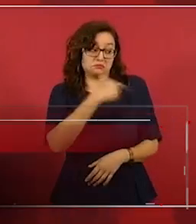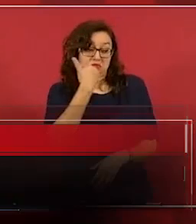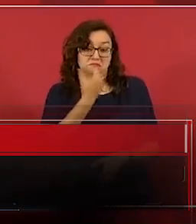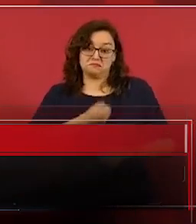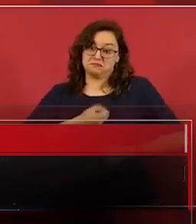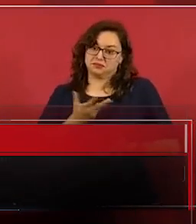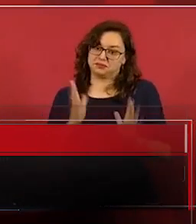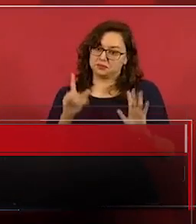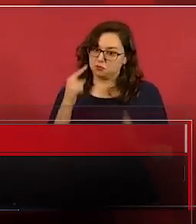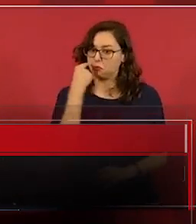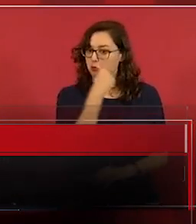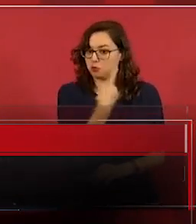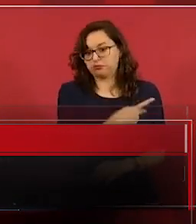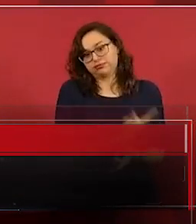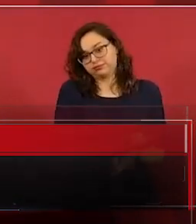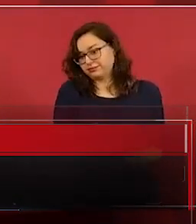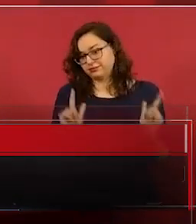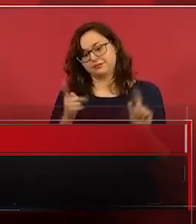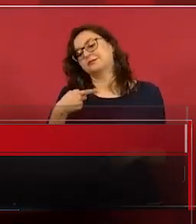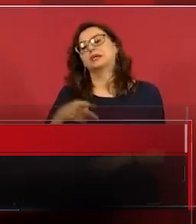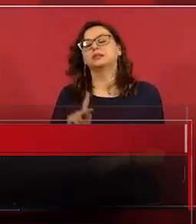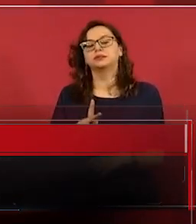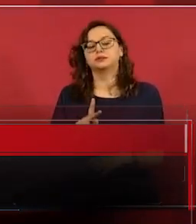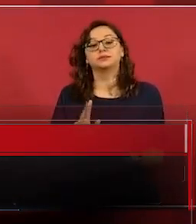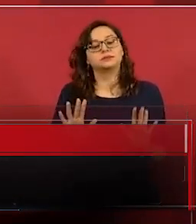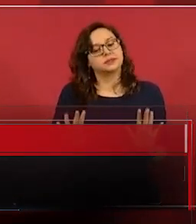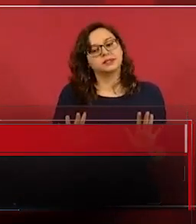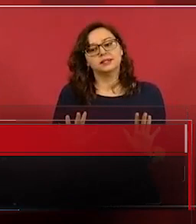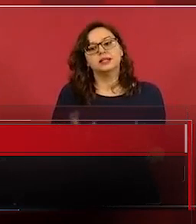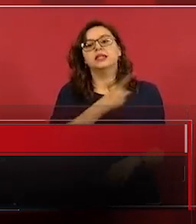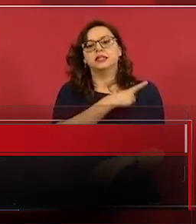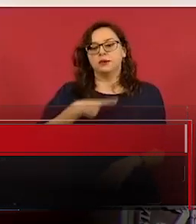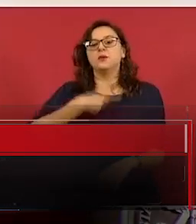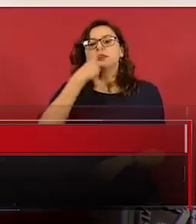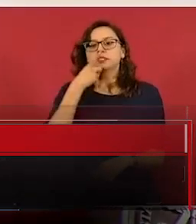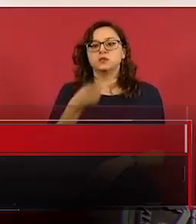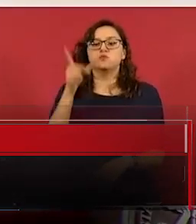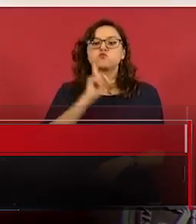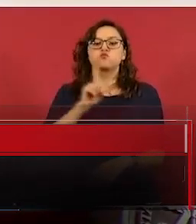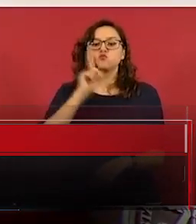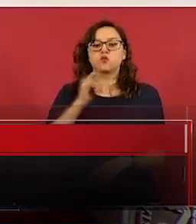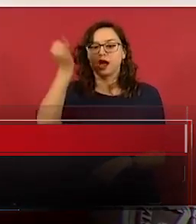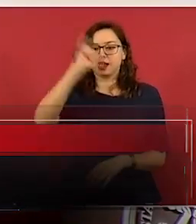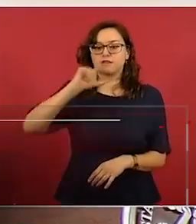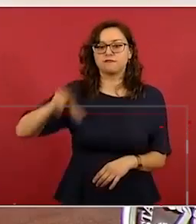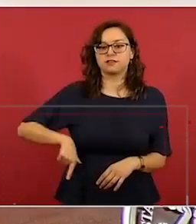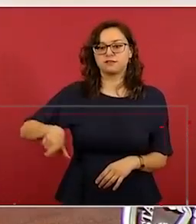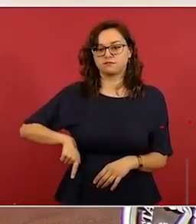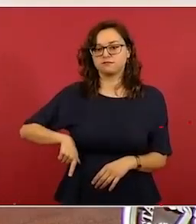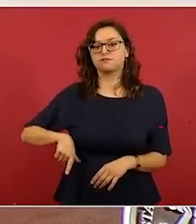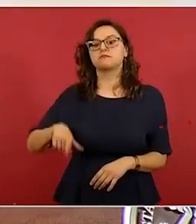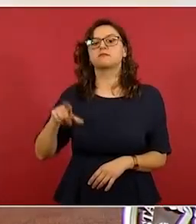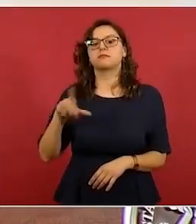Lo que sí puedo decir es que la jefa de gobierno tiene todo nuestro apoyo y es una mujer